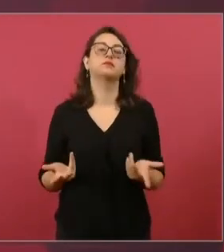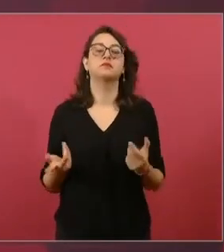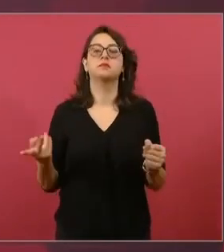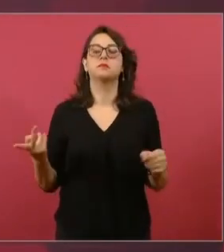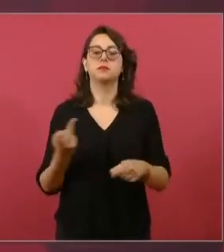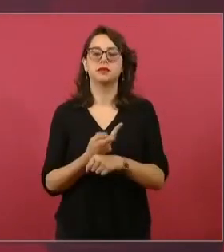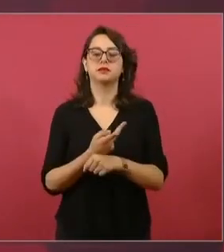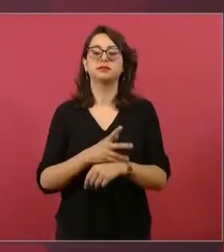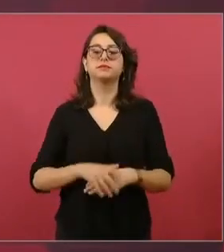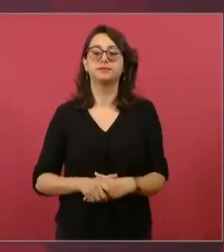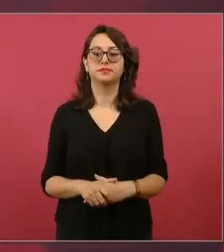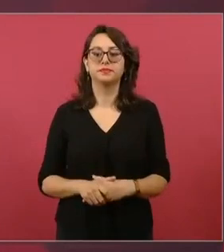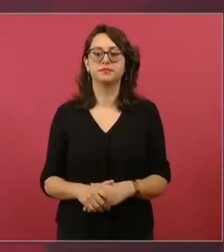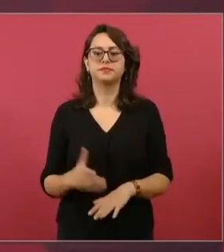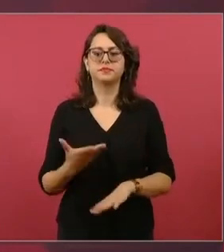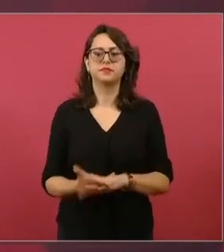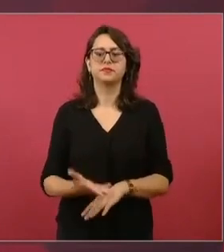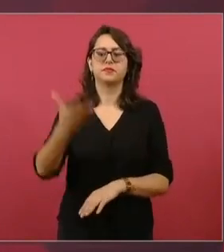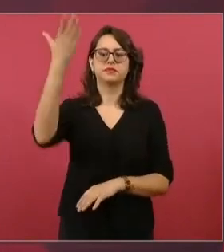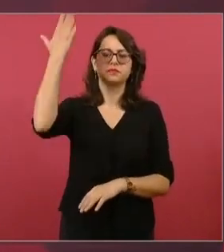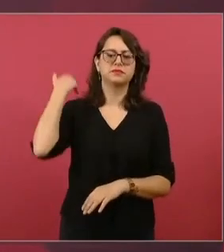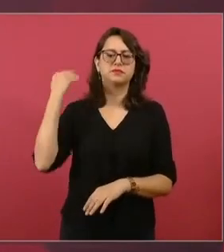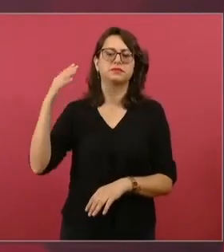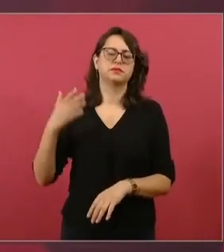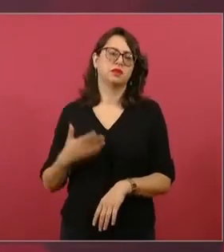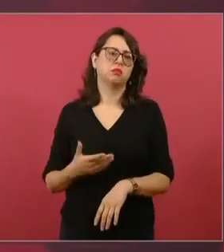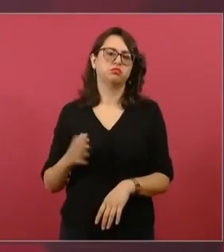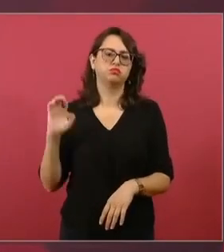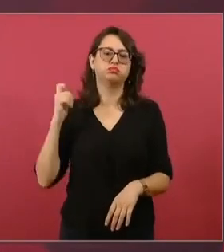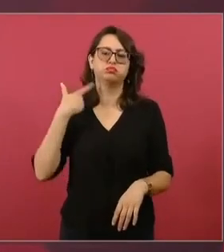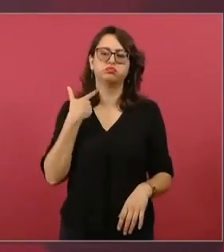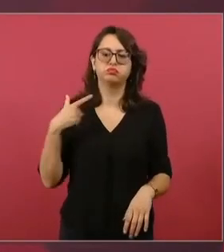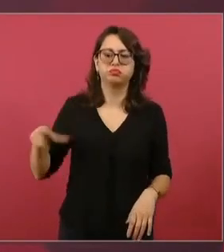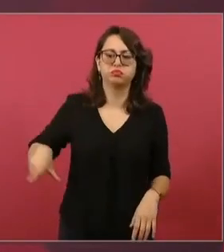gobernaban no había democracia.